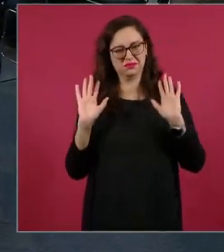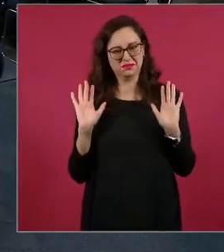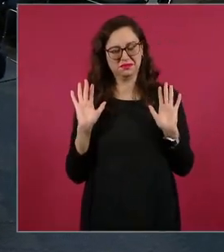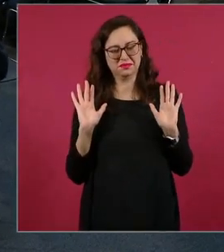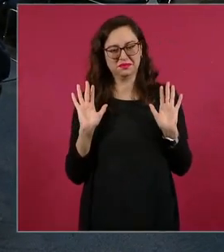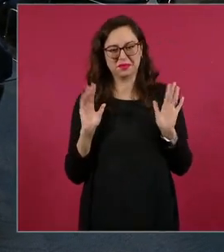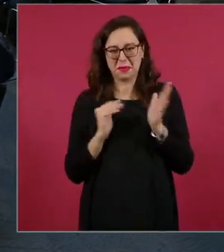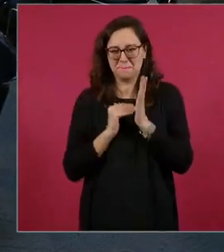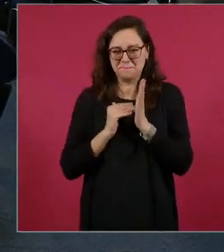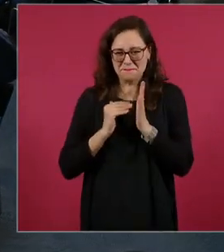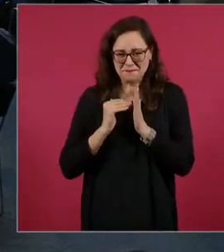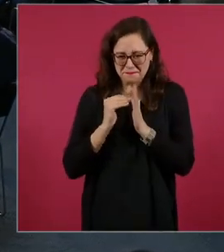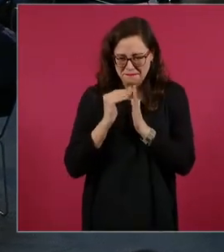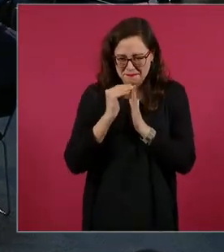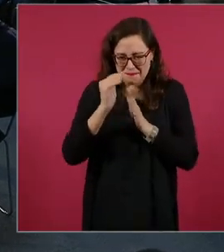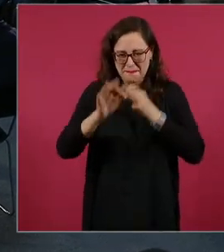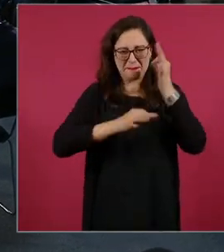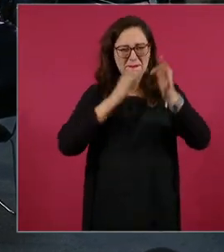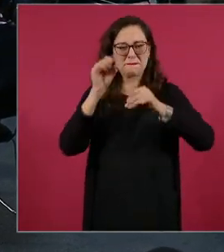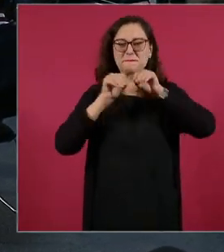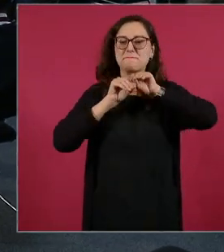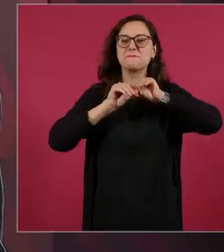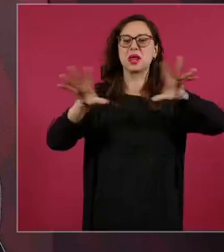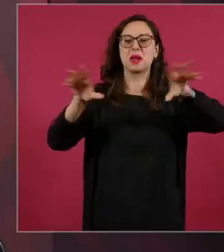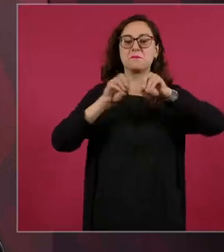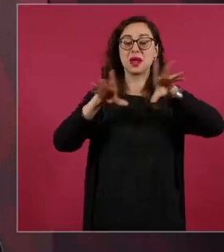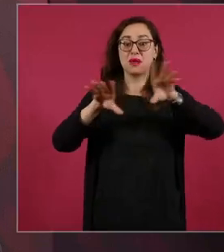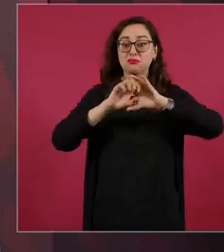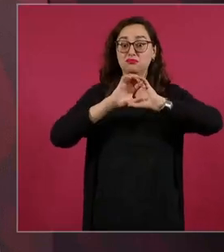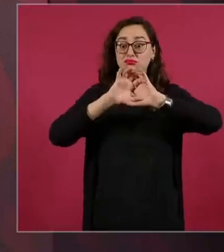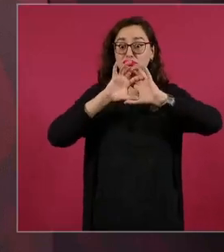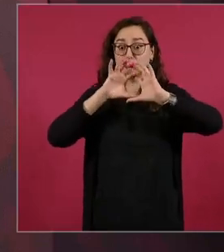Millones En El Mundo